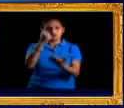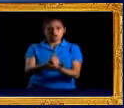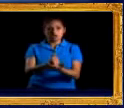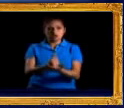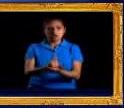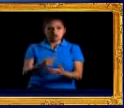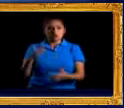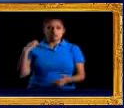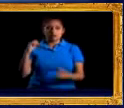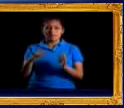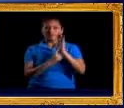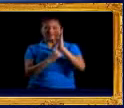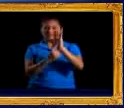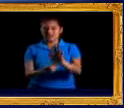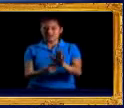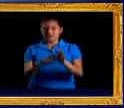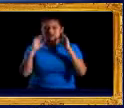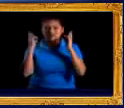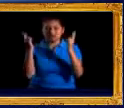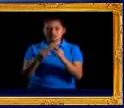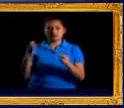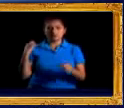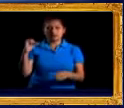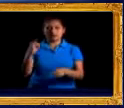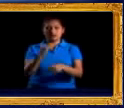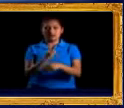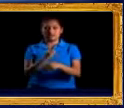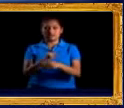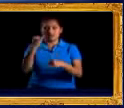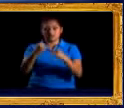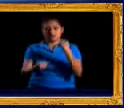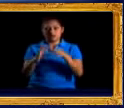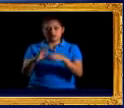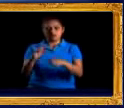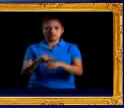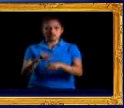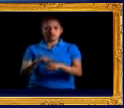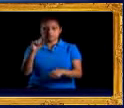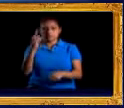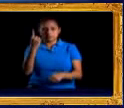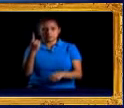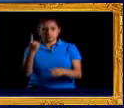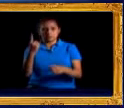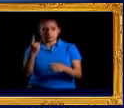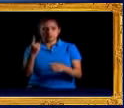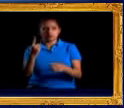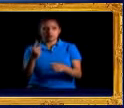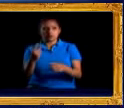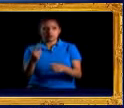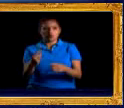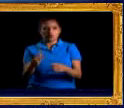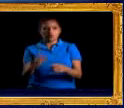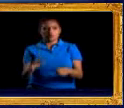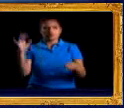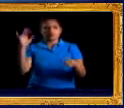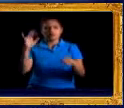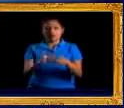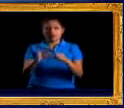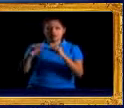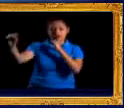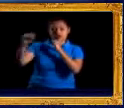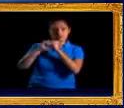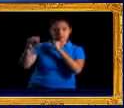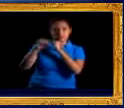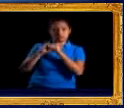mostrar la revelación para la iglesia del final de los tiempos. El principio de dolores, tocar trompetas